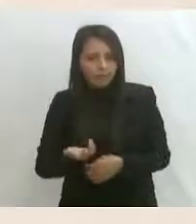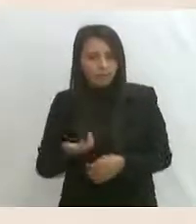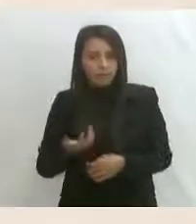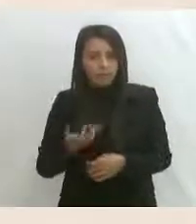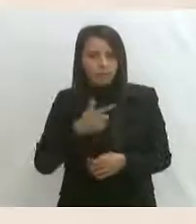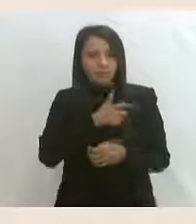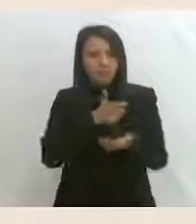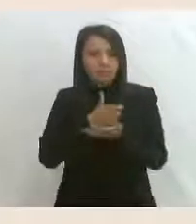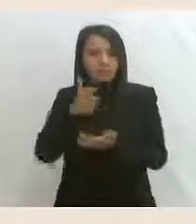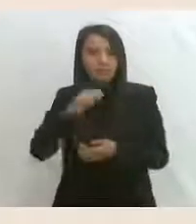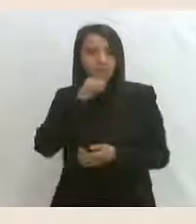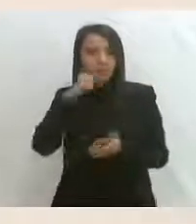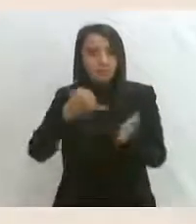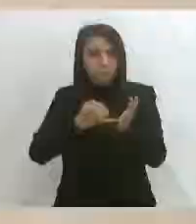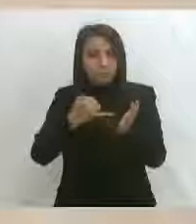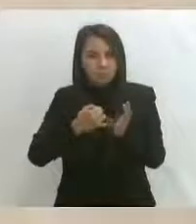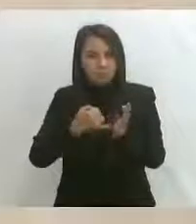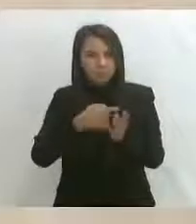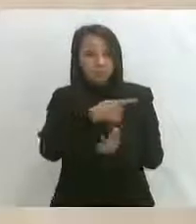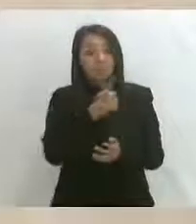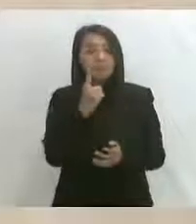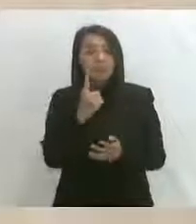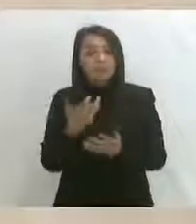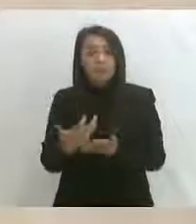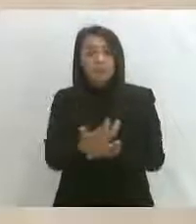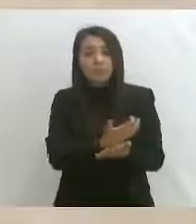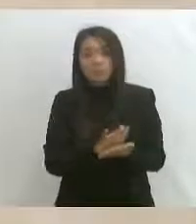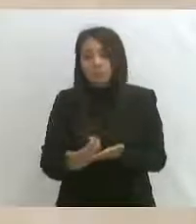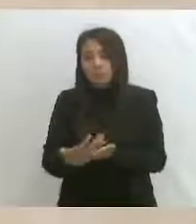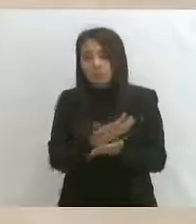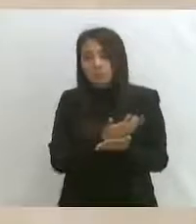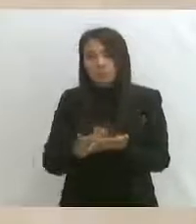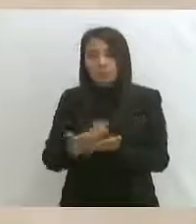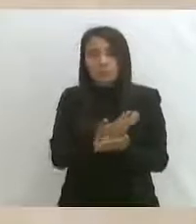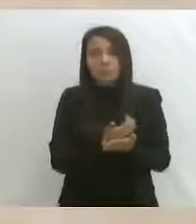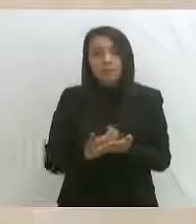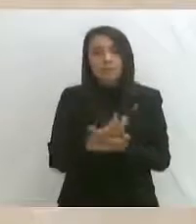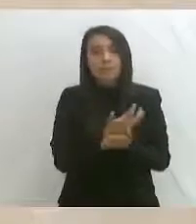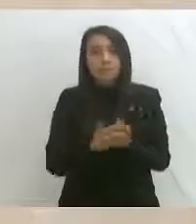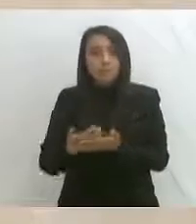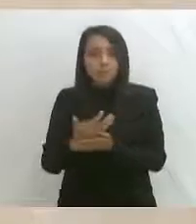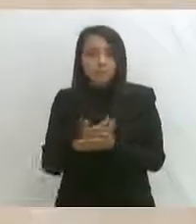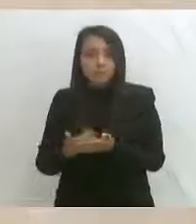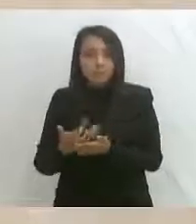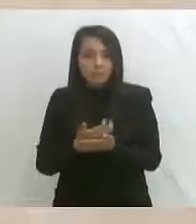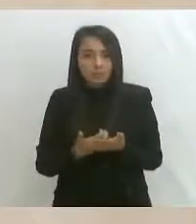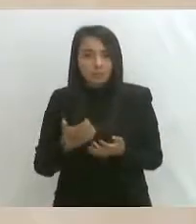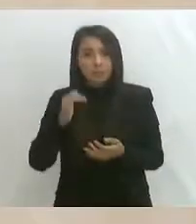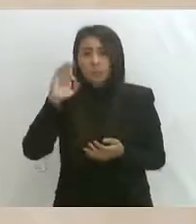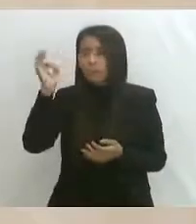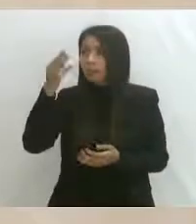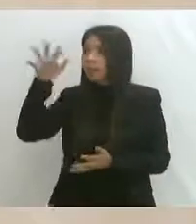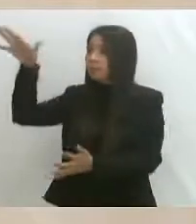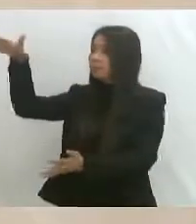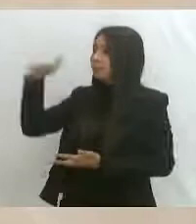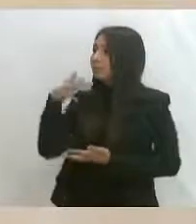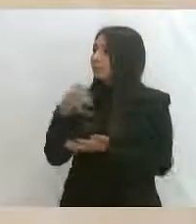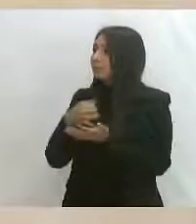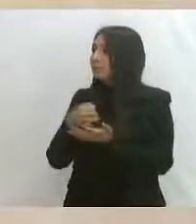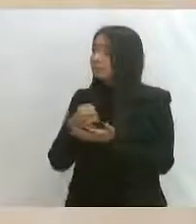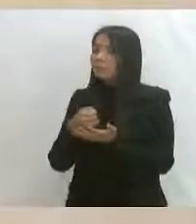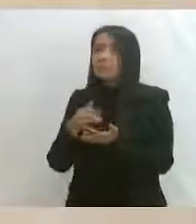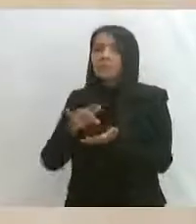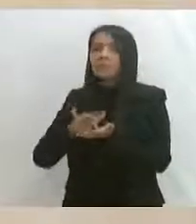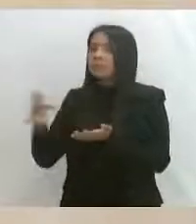se dedican nada más a estar recibiendo el cheque que les manda la federación mes